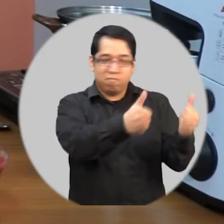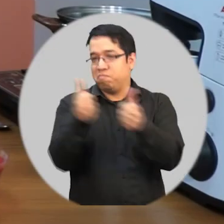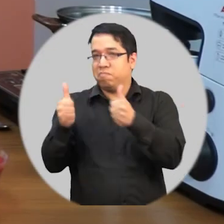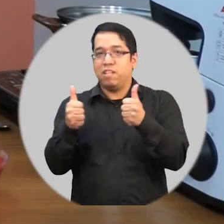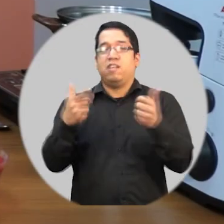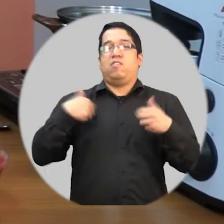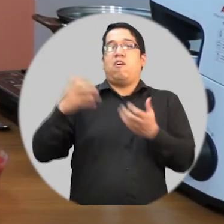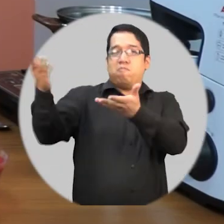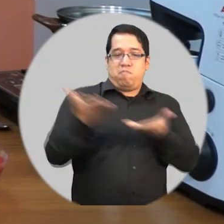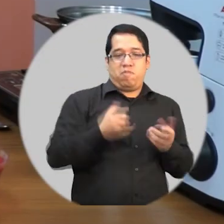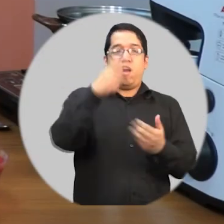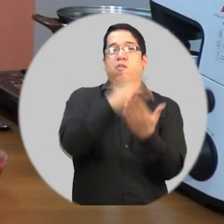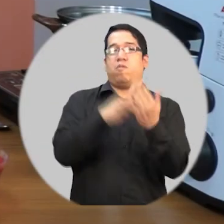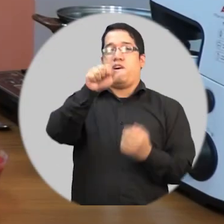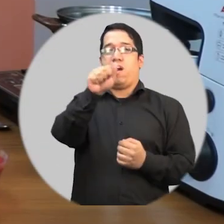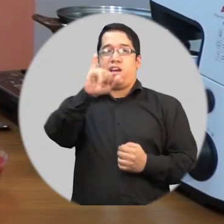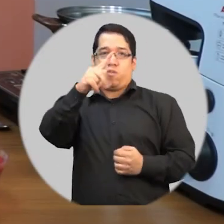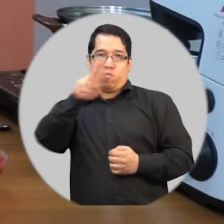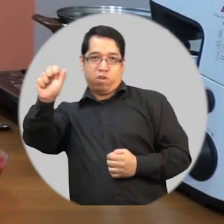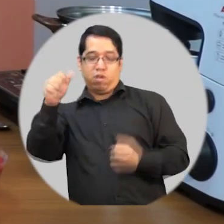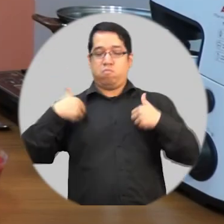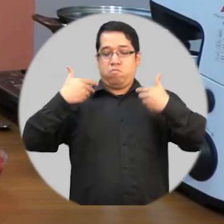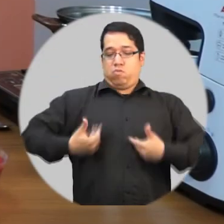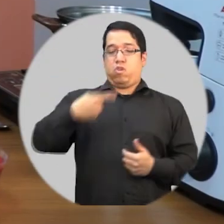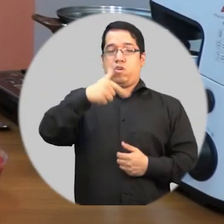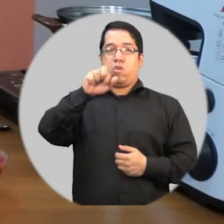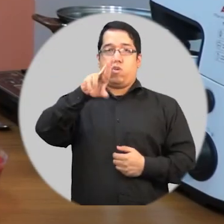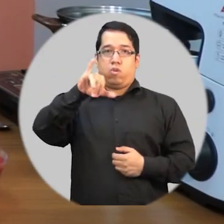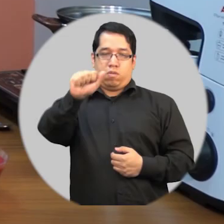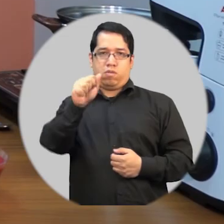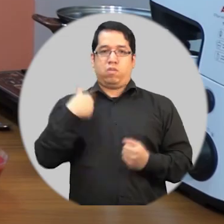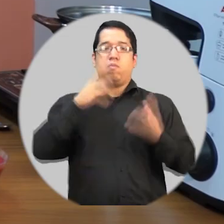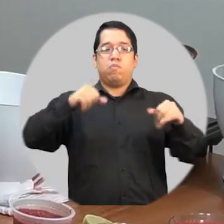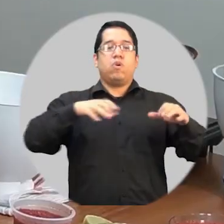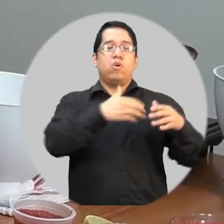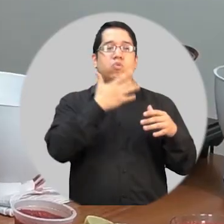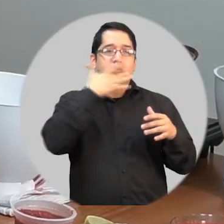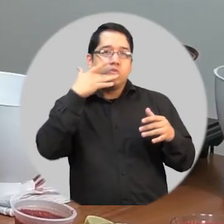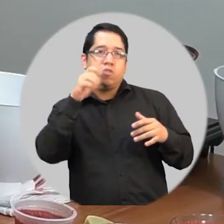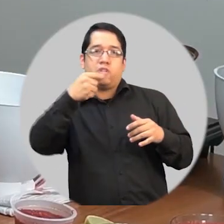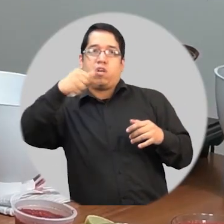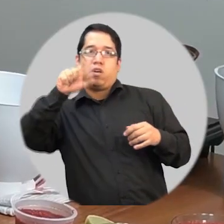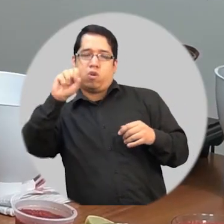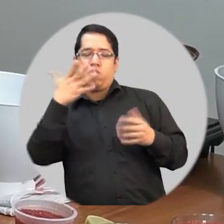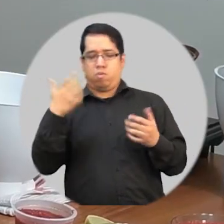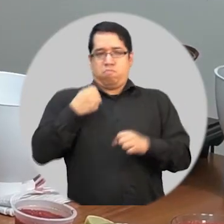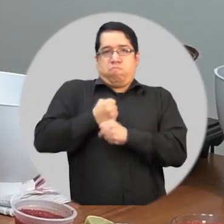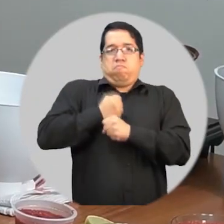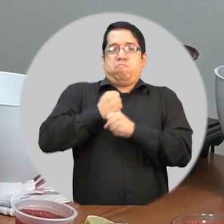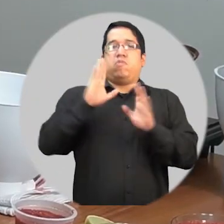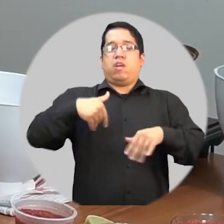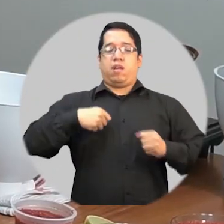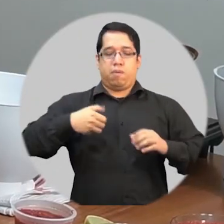Hola a todos, ¿cómo están? Bienvenidos al programa Aikua. Soy Gloria Chamorro, de Dulce Glot, y mi emprendimiento